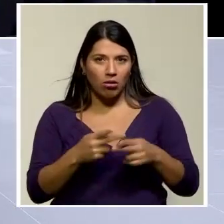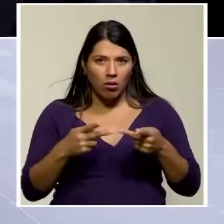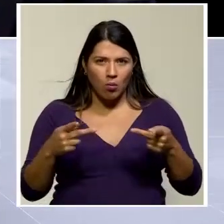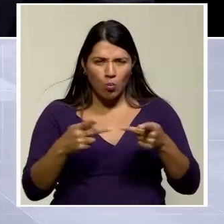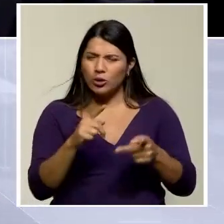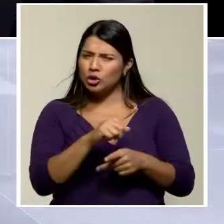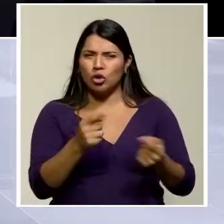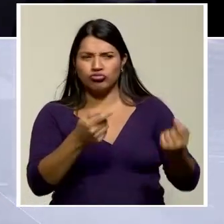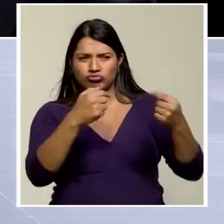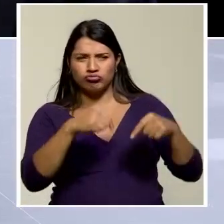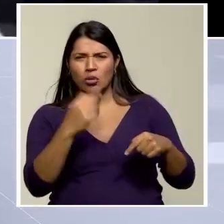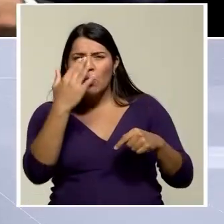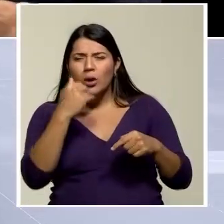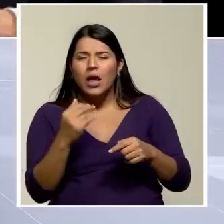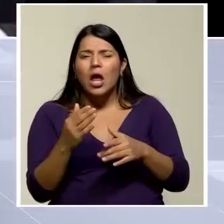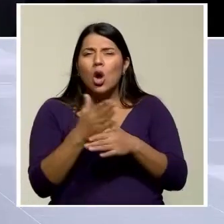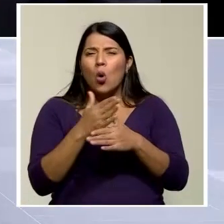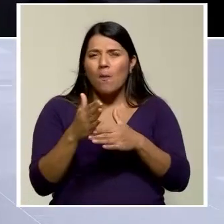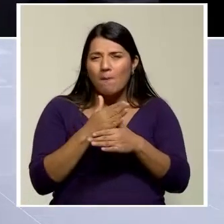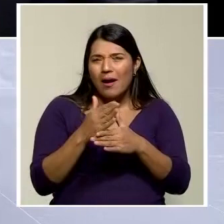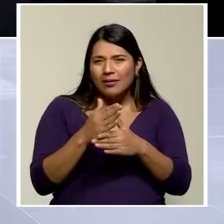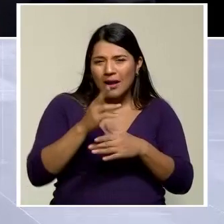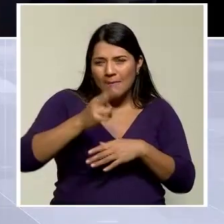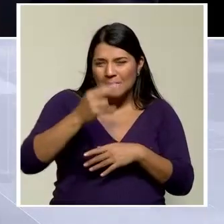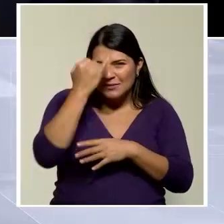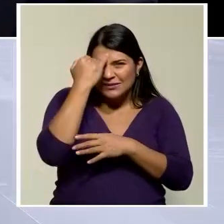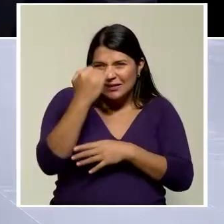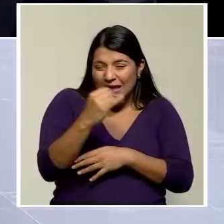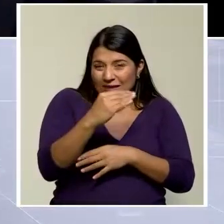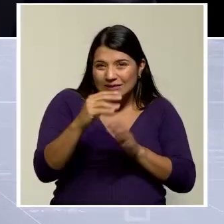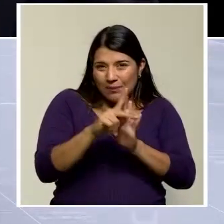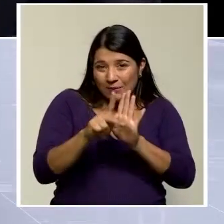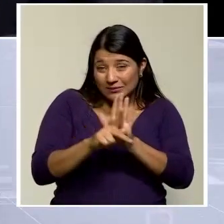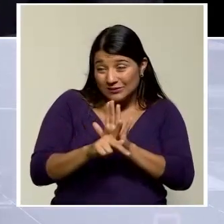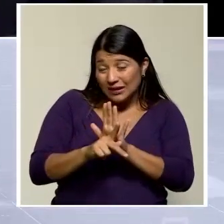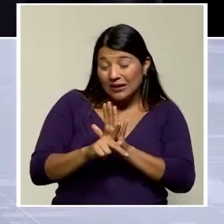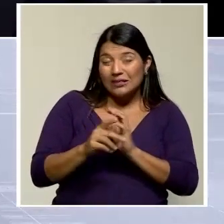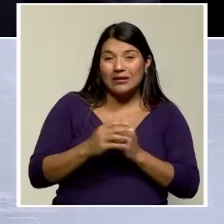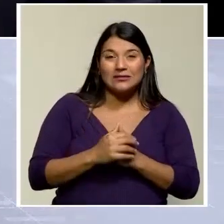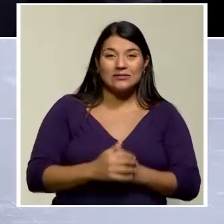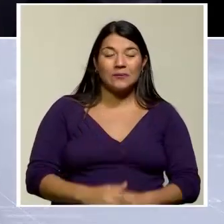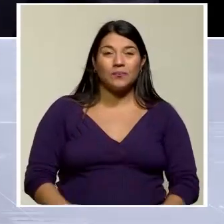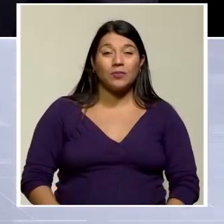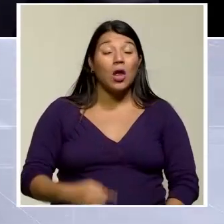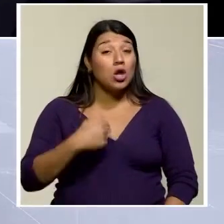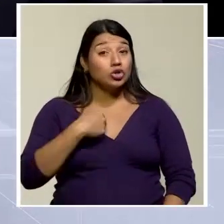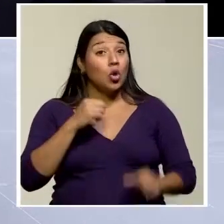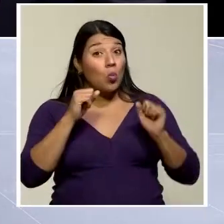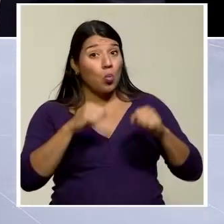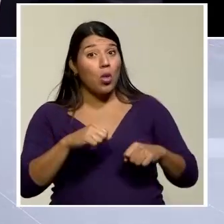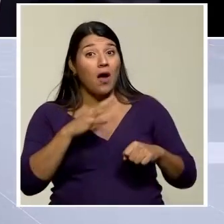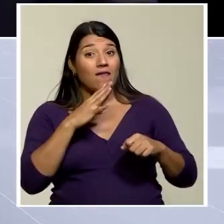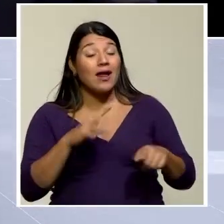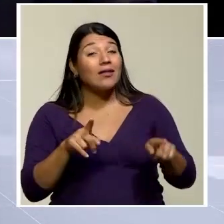las luchas, comparte los principios. Con ideales. Eso es motivador, por ideales. Yo puedo hablar